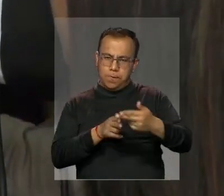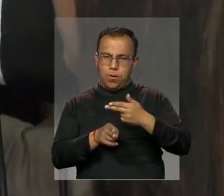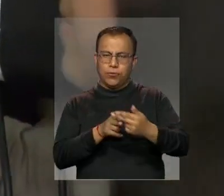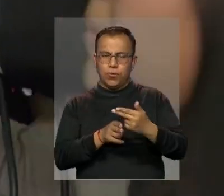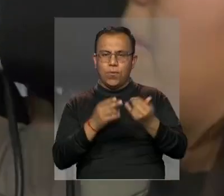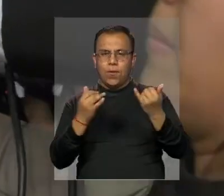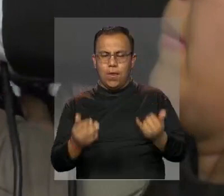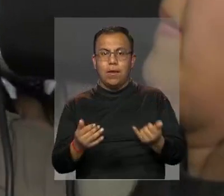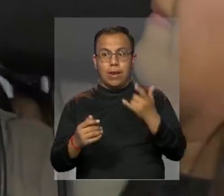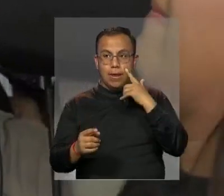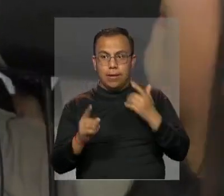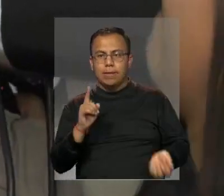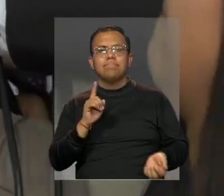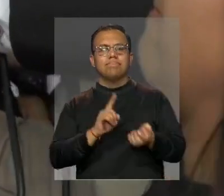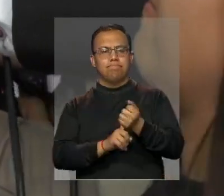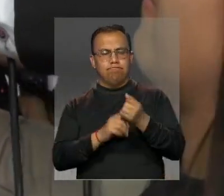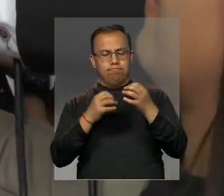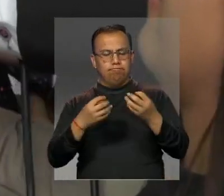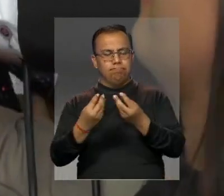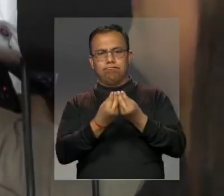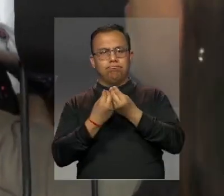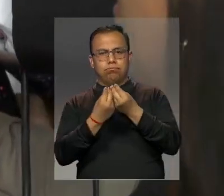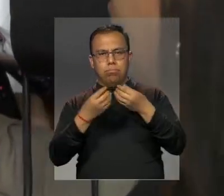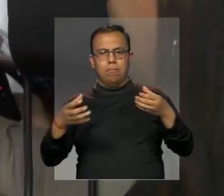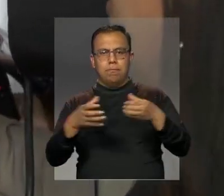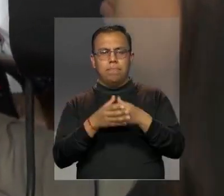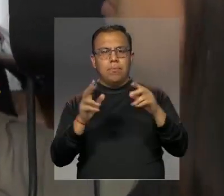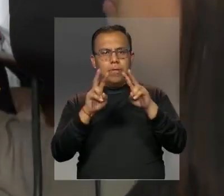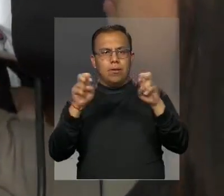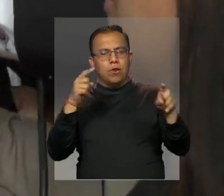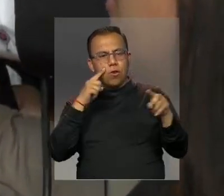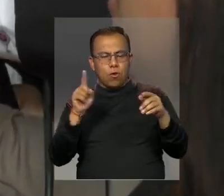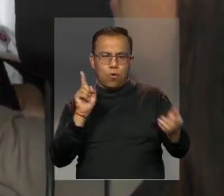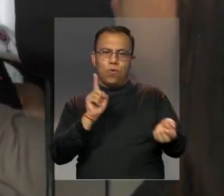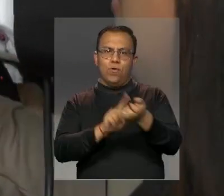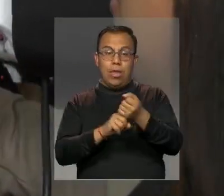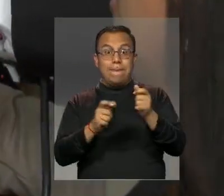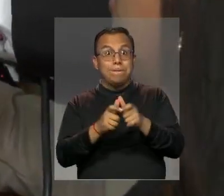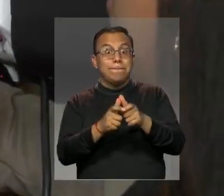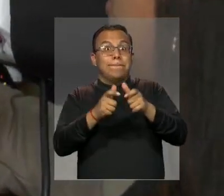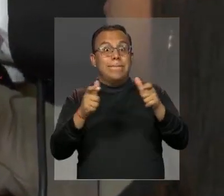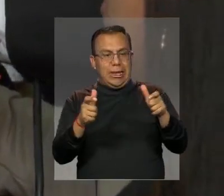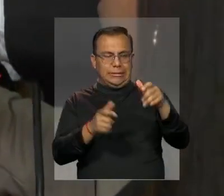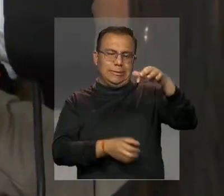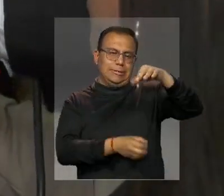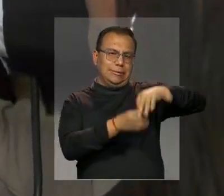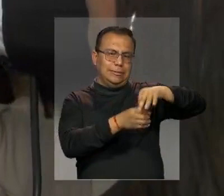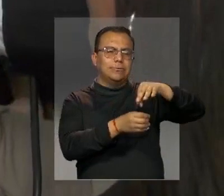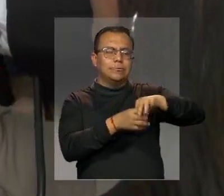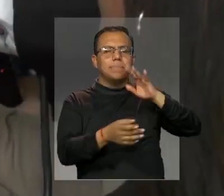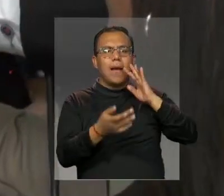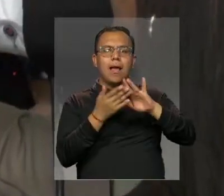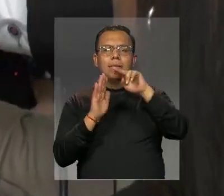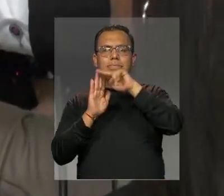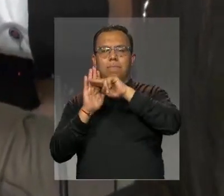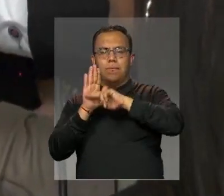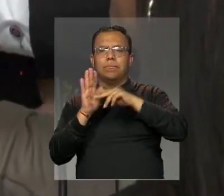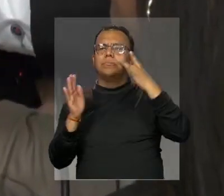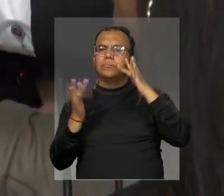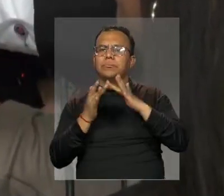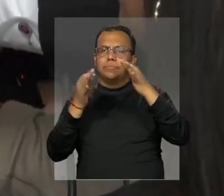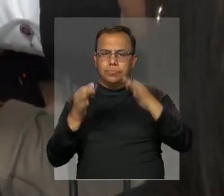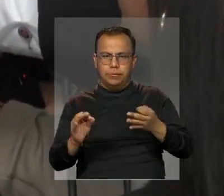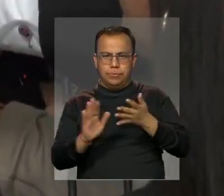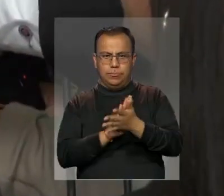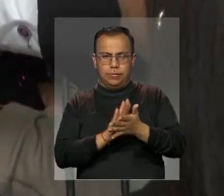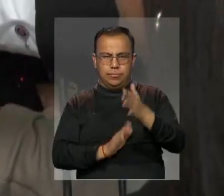a alcanzar el consenso para lograr la mayoría que establece nuestro reglamento para declarar